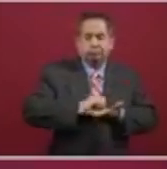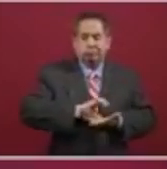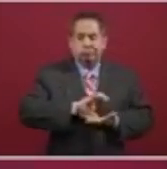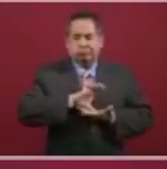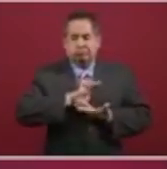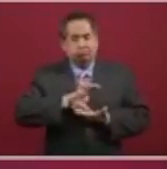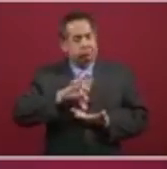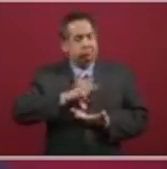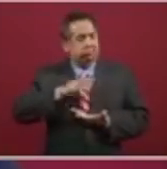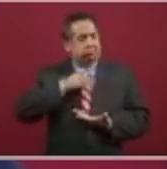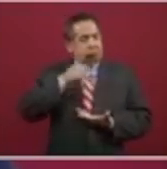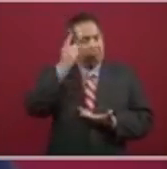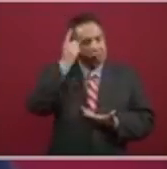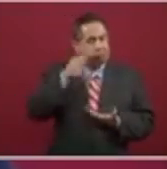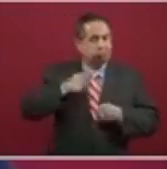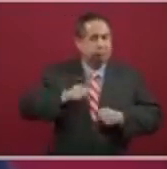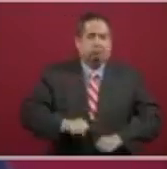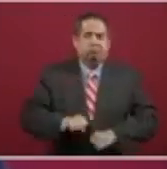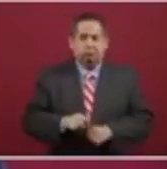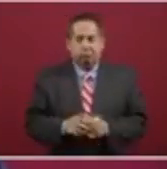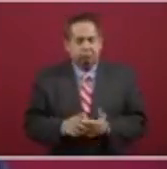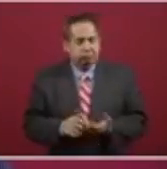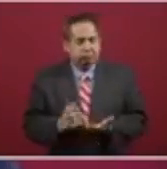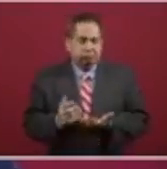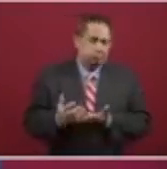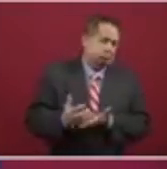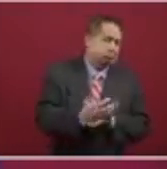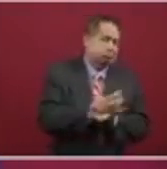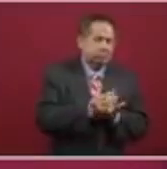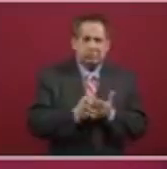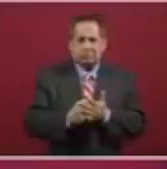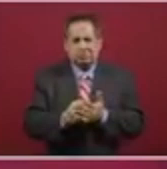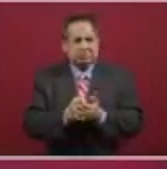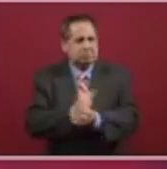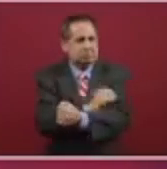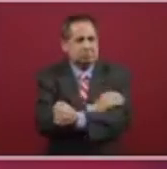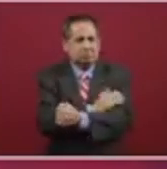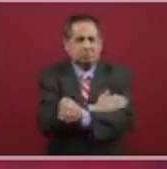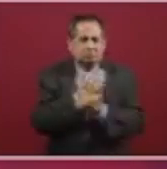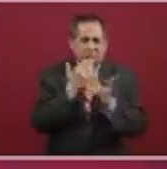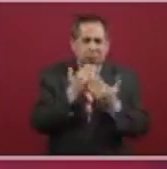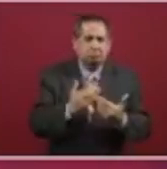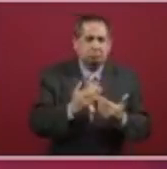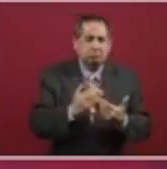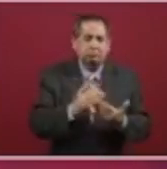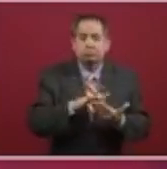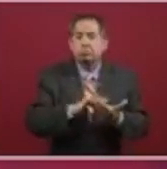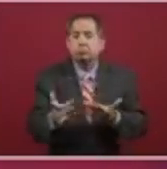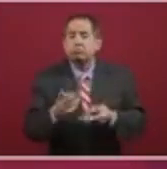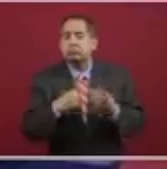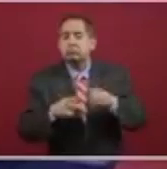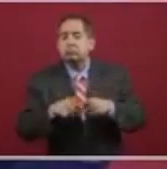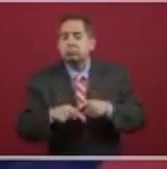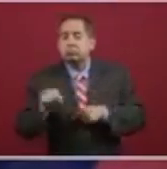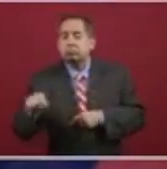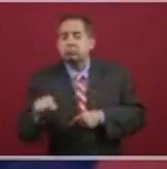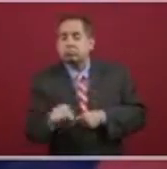obtenía siempre mucha ganancia por la explotación que